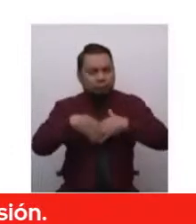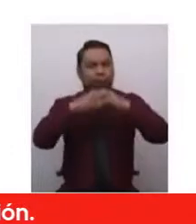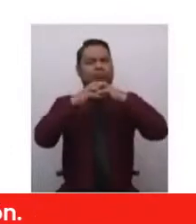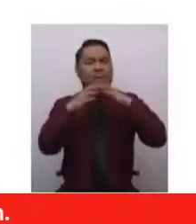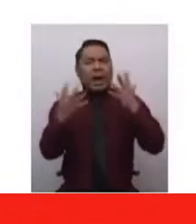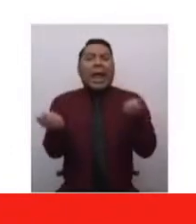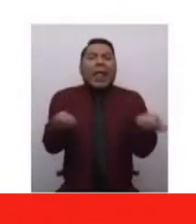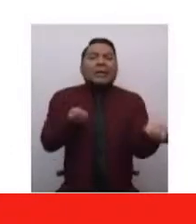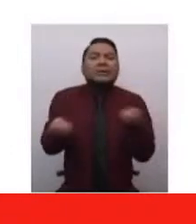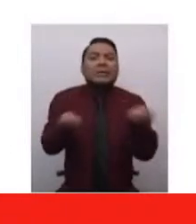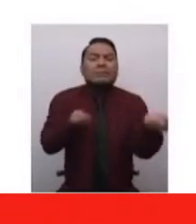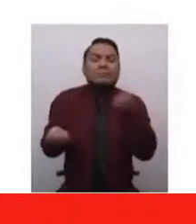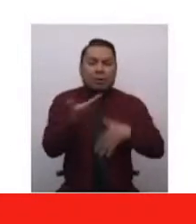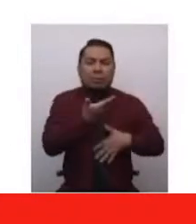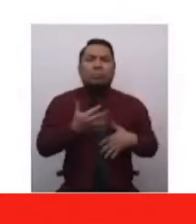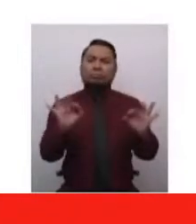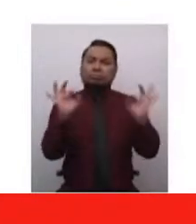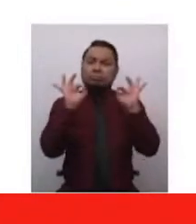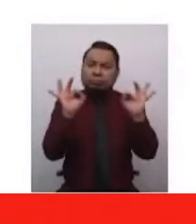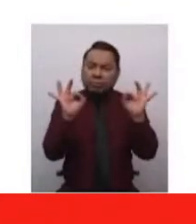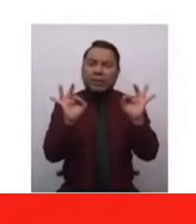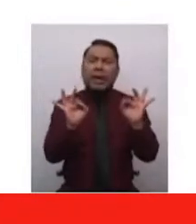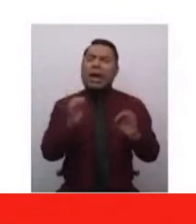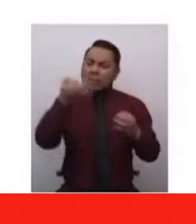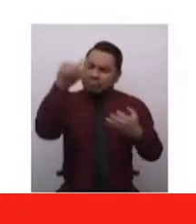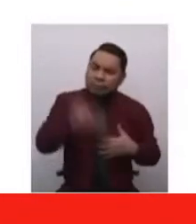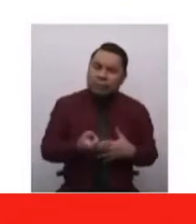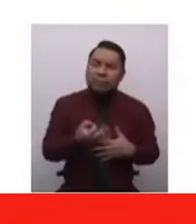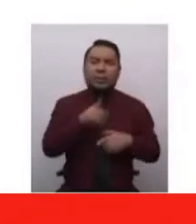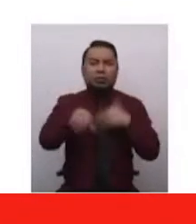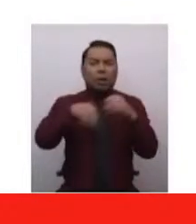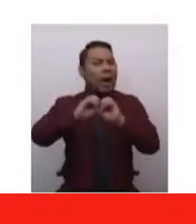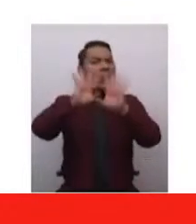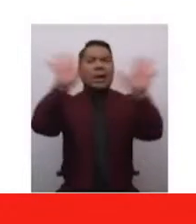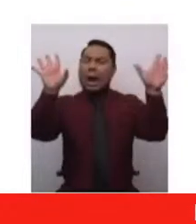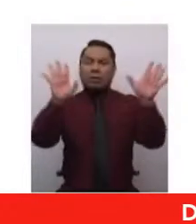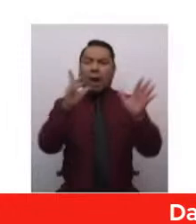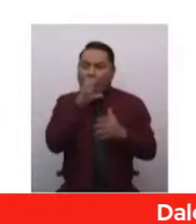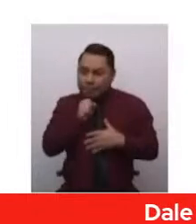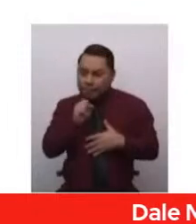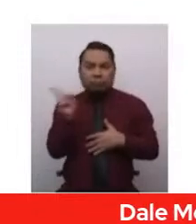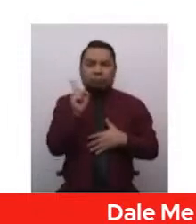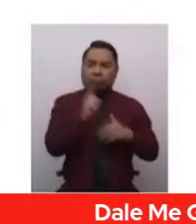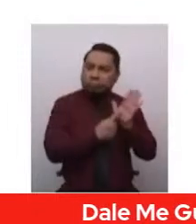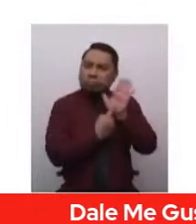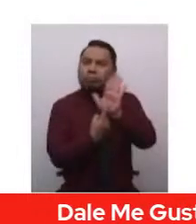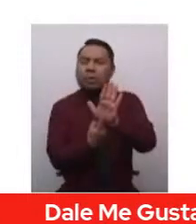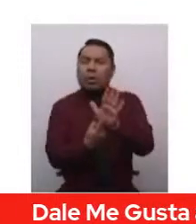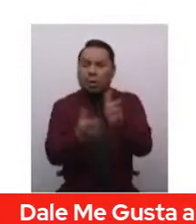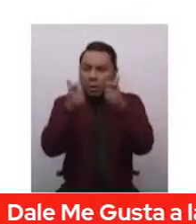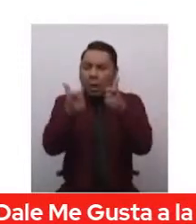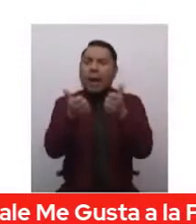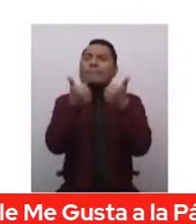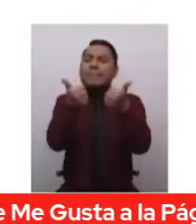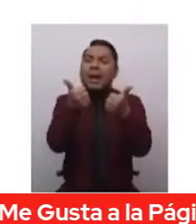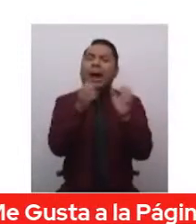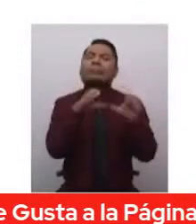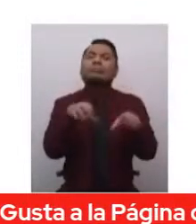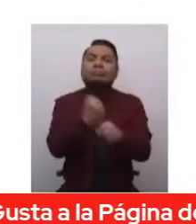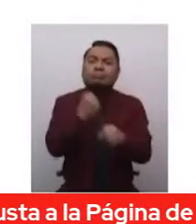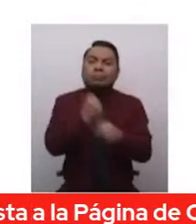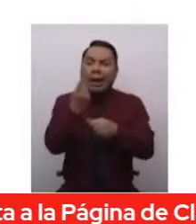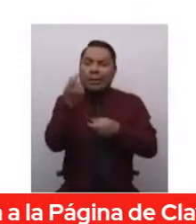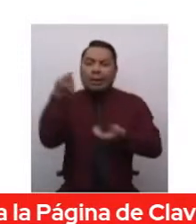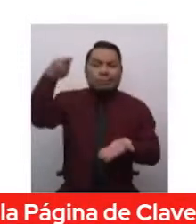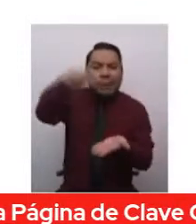una administración pública eficiente, eficaz y transparente, velando por la correcta ejecución de los